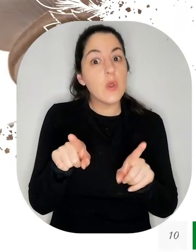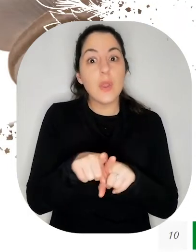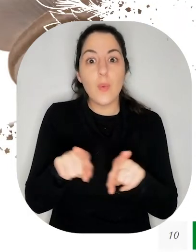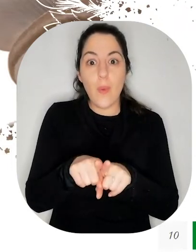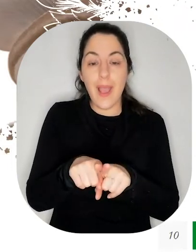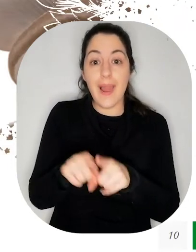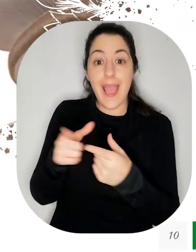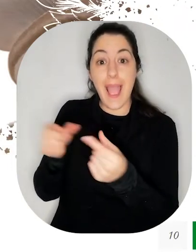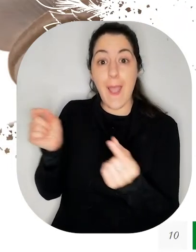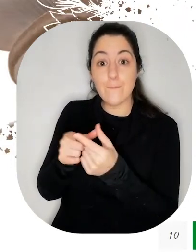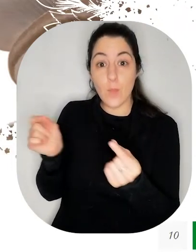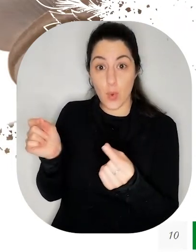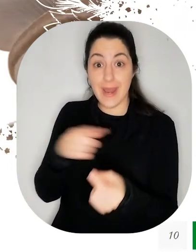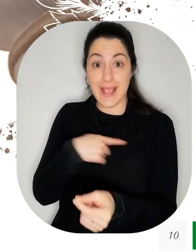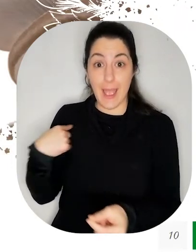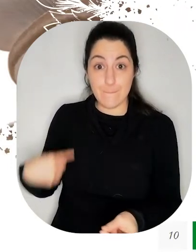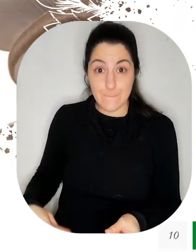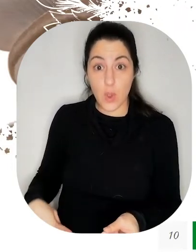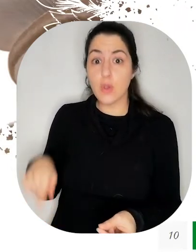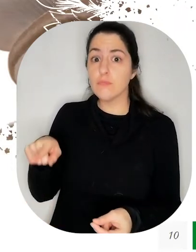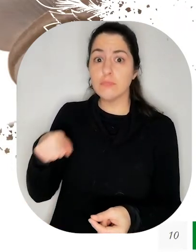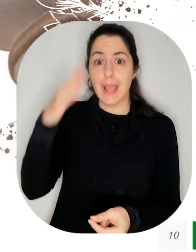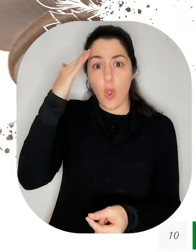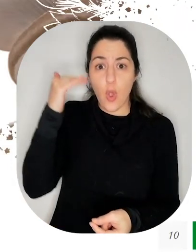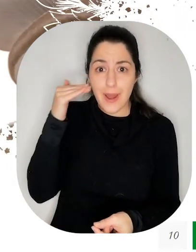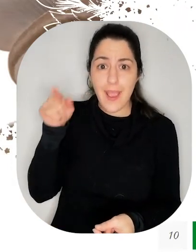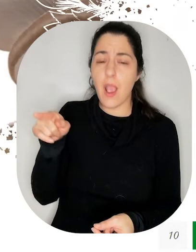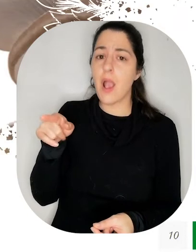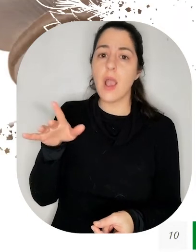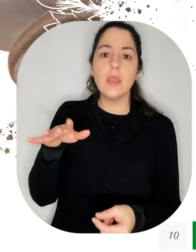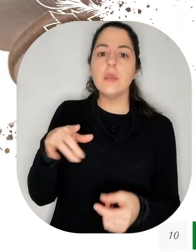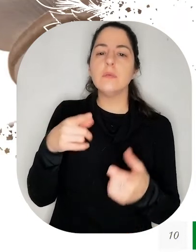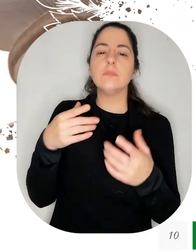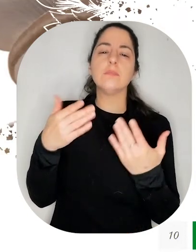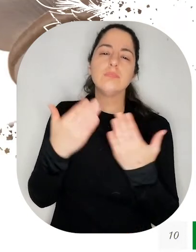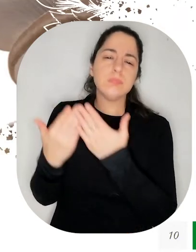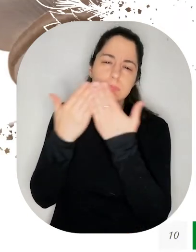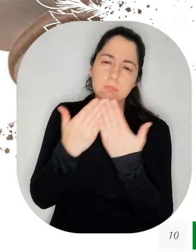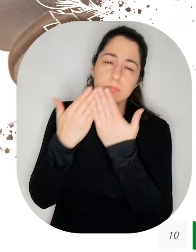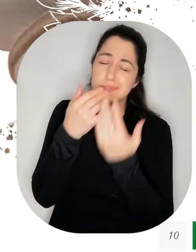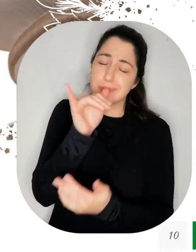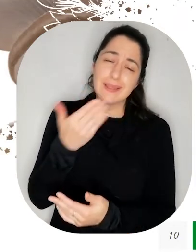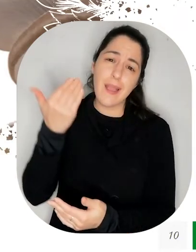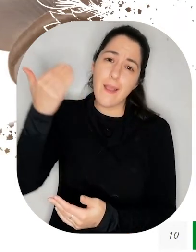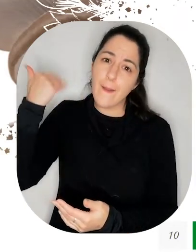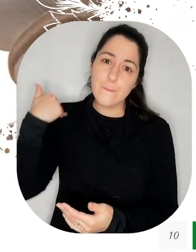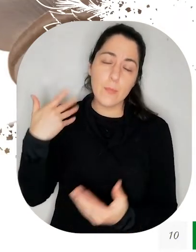en esta revisión sistemática la literatura en japonés, y sabemos que en China, en Corea, en Japón, o sea, literatura en chino